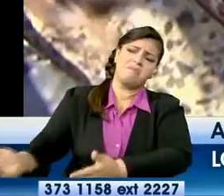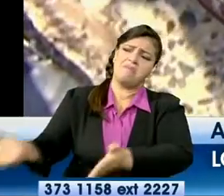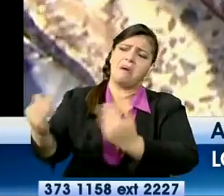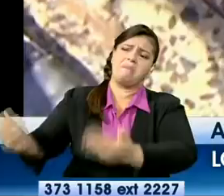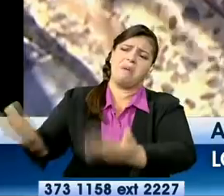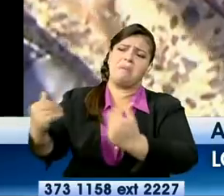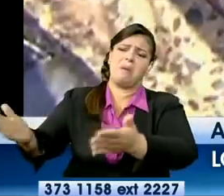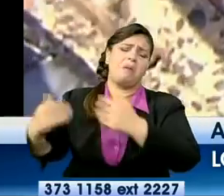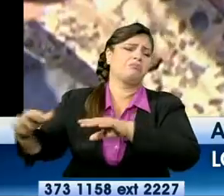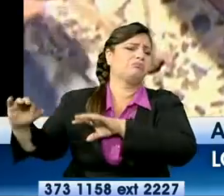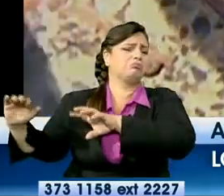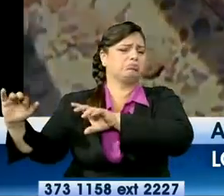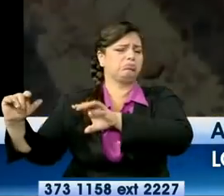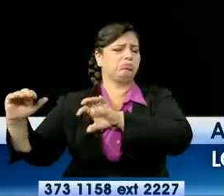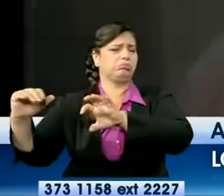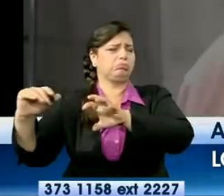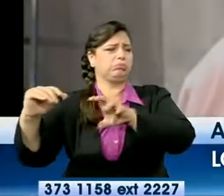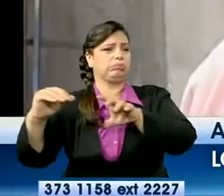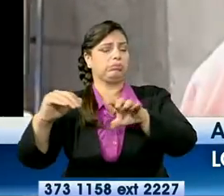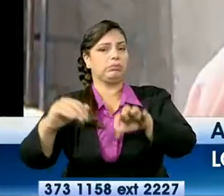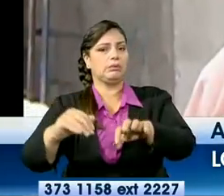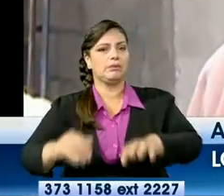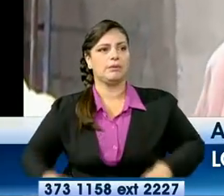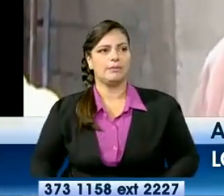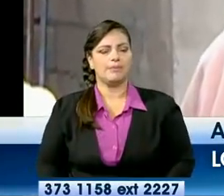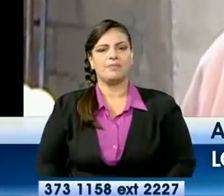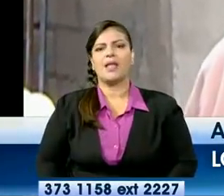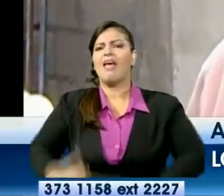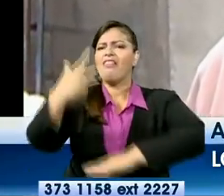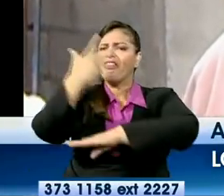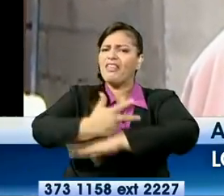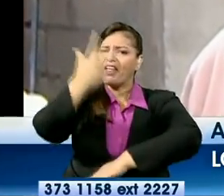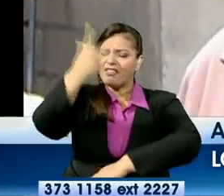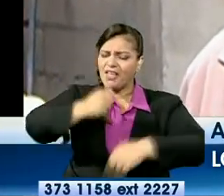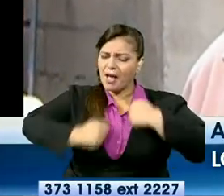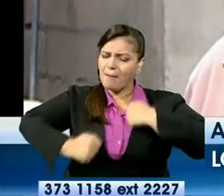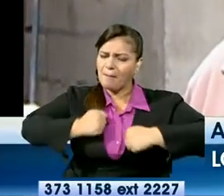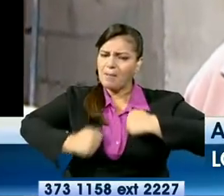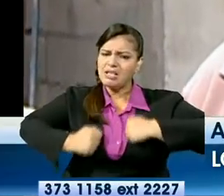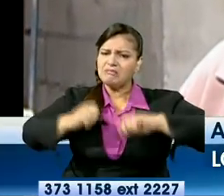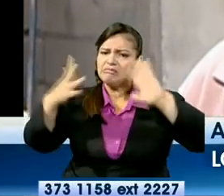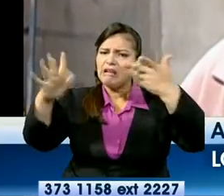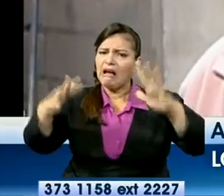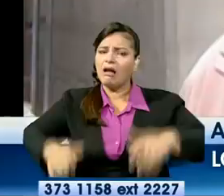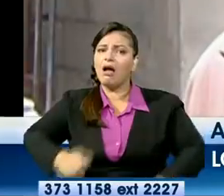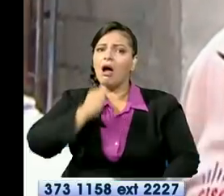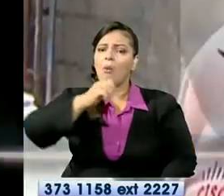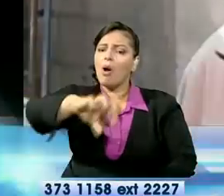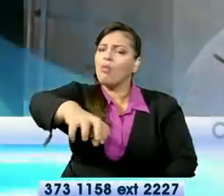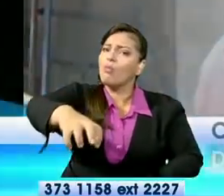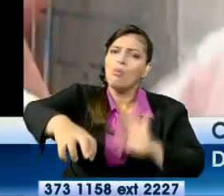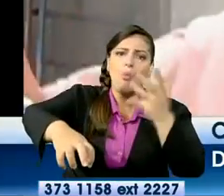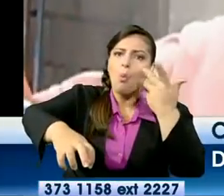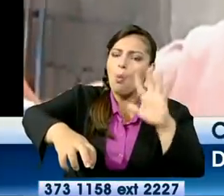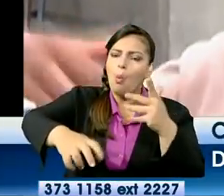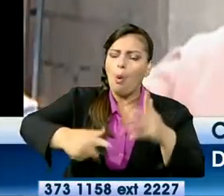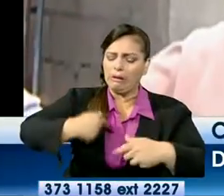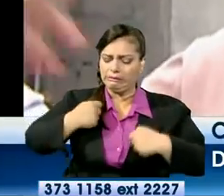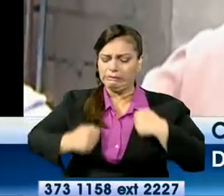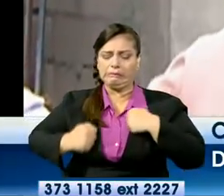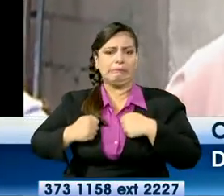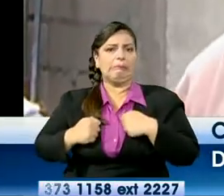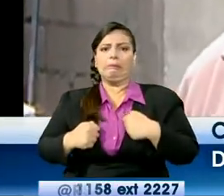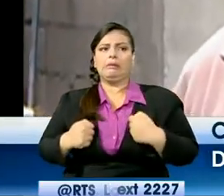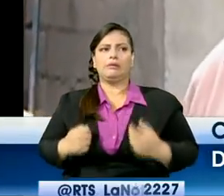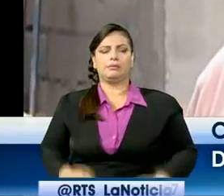sus casas. Ya como 3 días que no nos bañábamos, faltaba agua, no había agua en ningún lado. Y arriba nomás el señor que estaba mandando agua